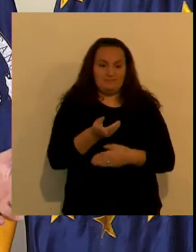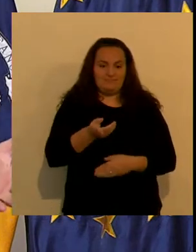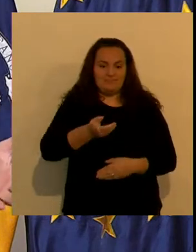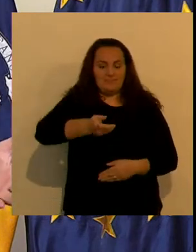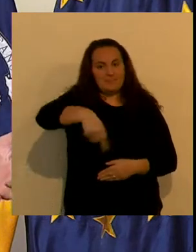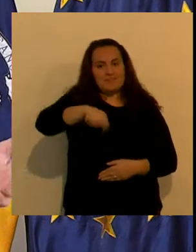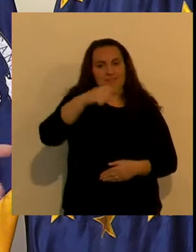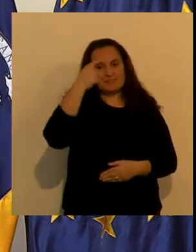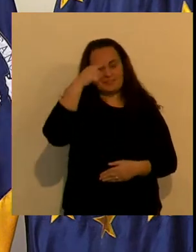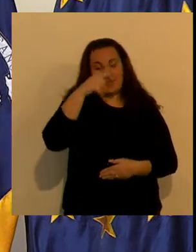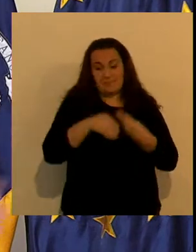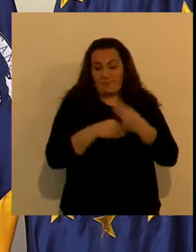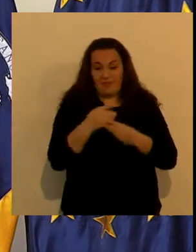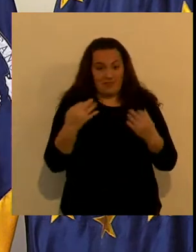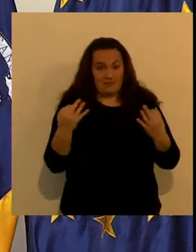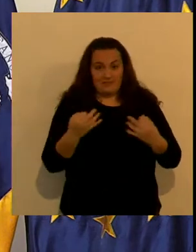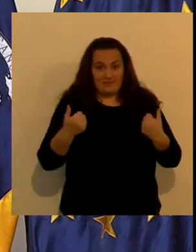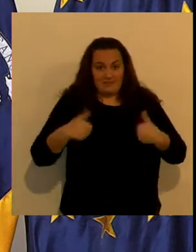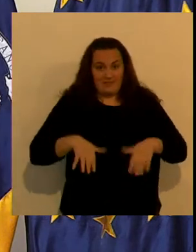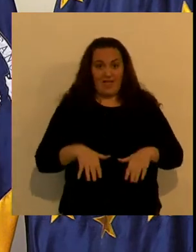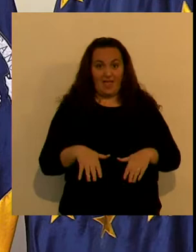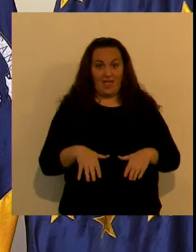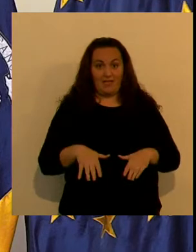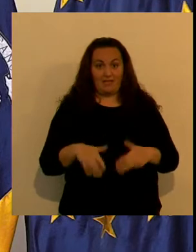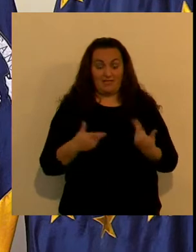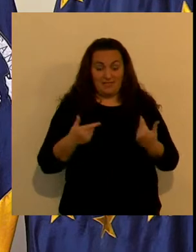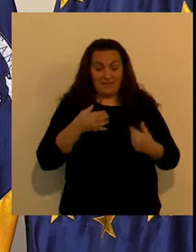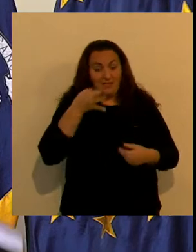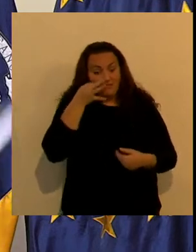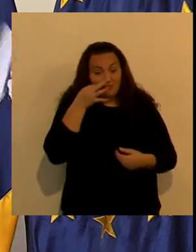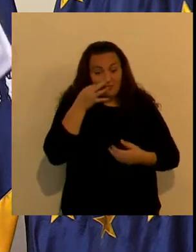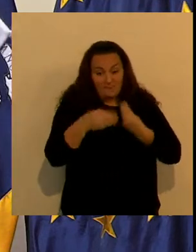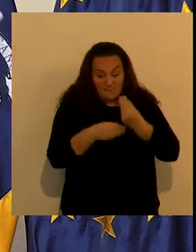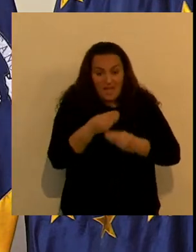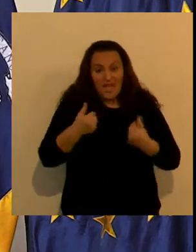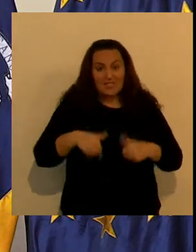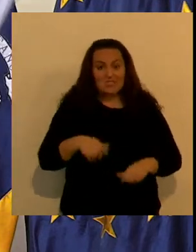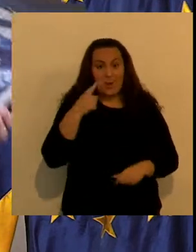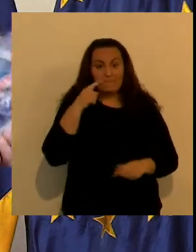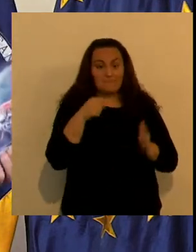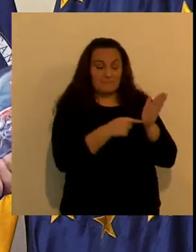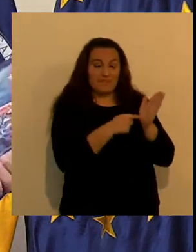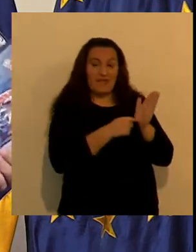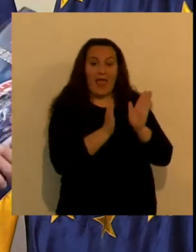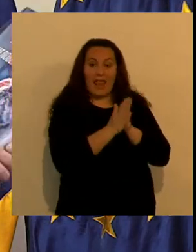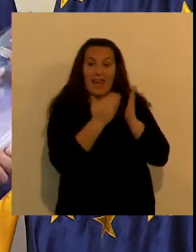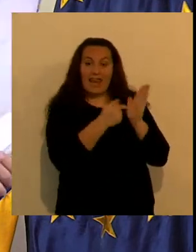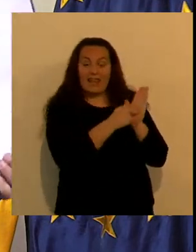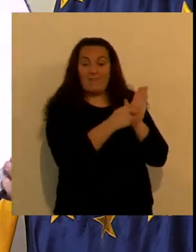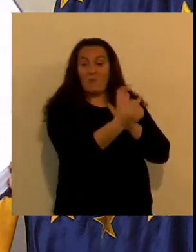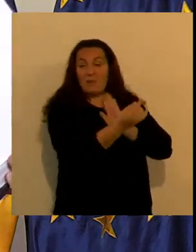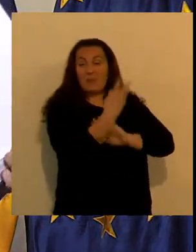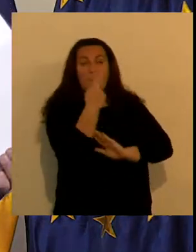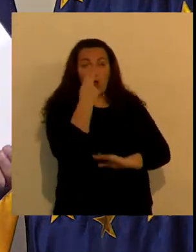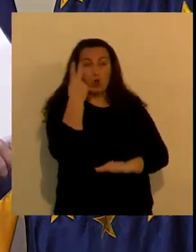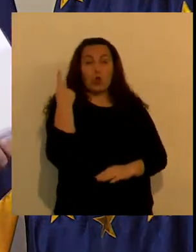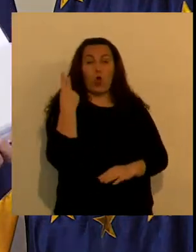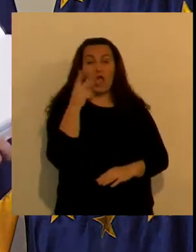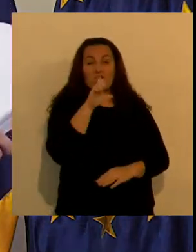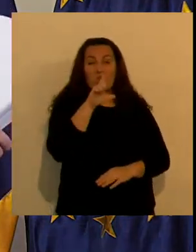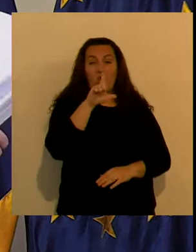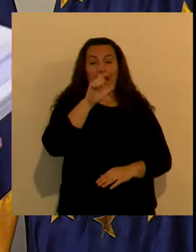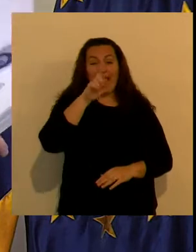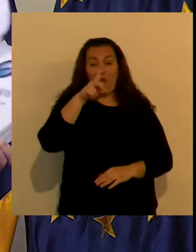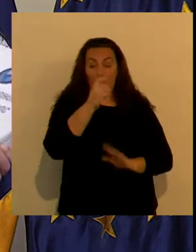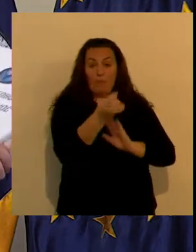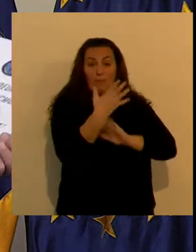guía, y lo hemos hecho. Y aquí está el libro que me mandó Leonov hace 2 años, justo antes de